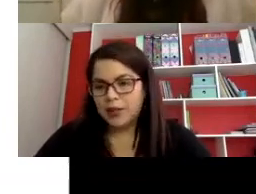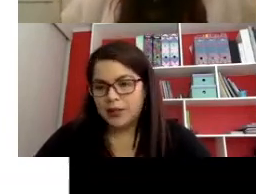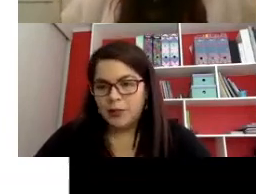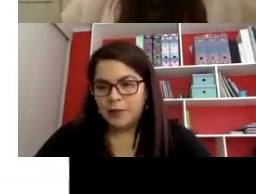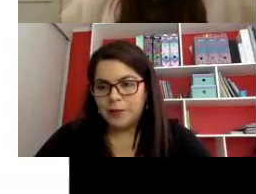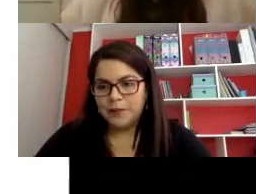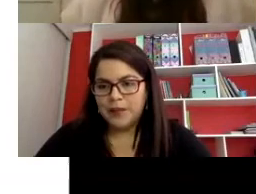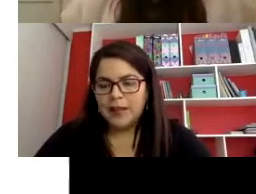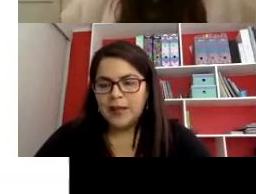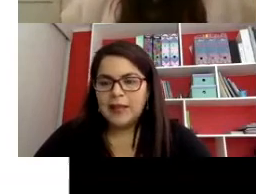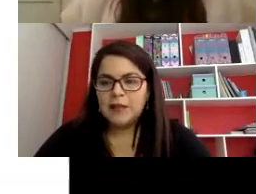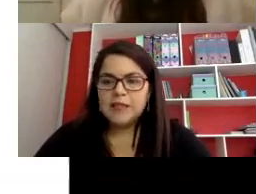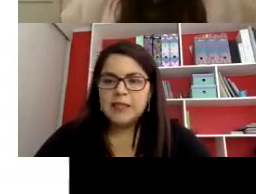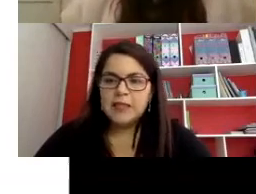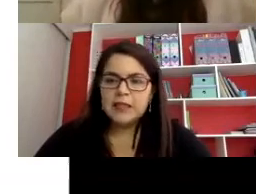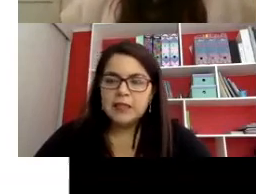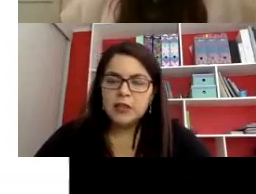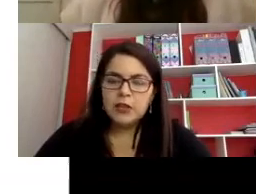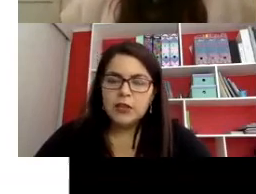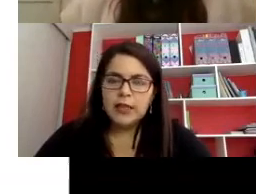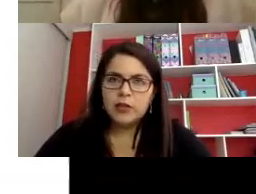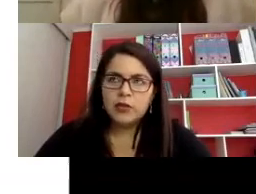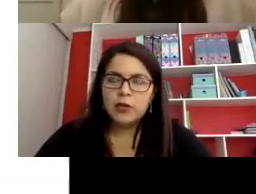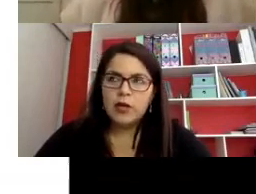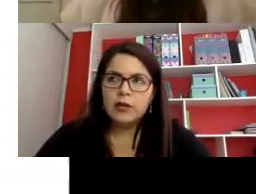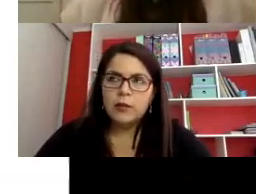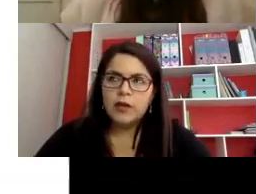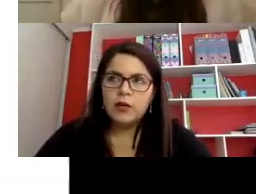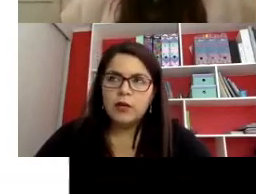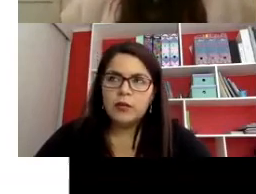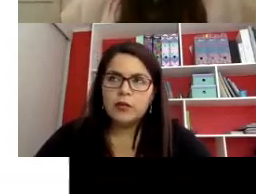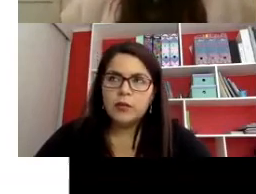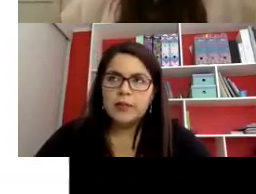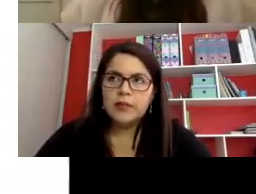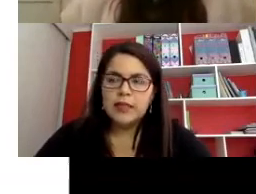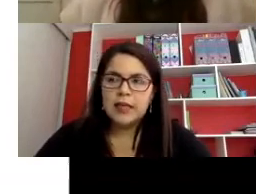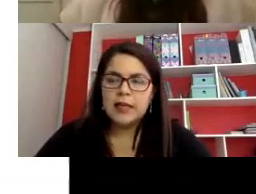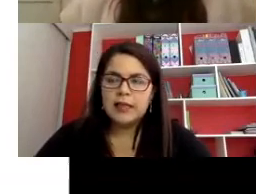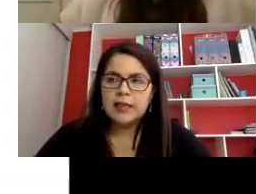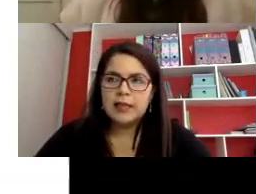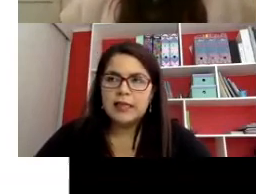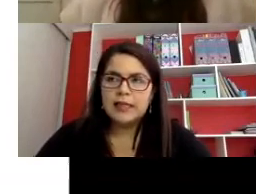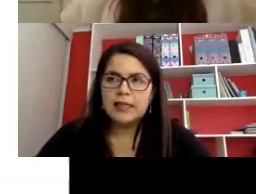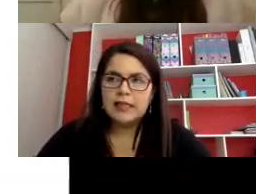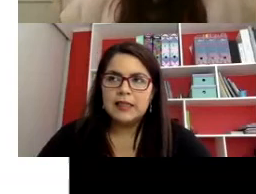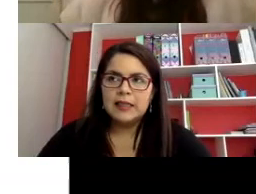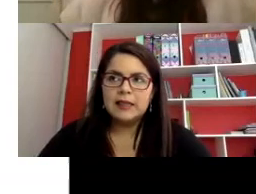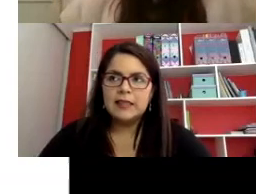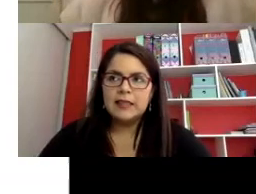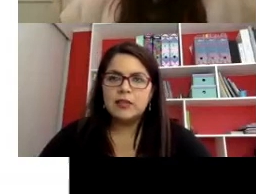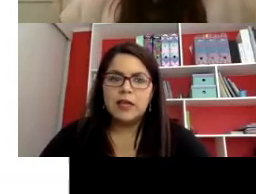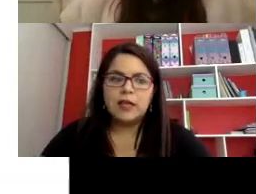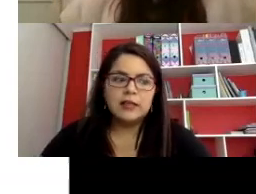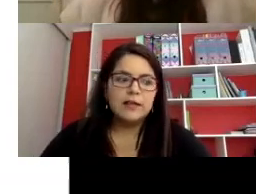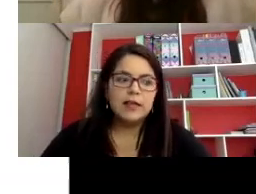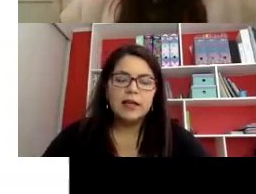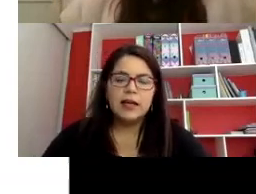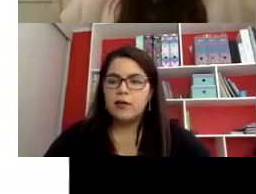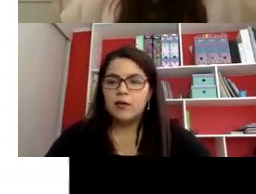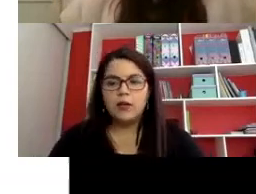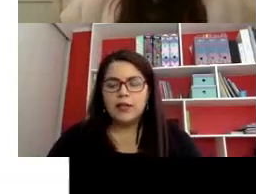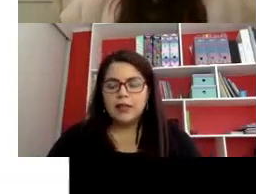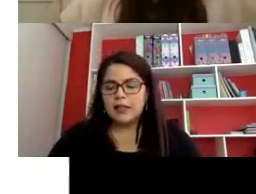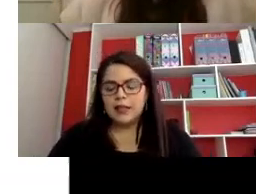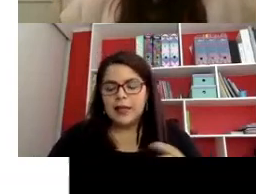los equipos. Es difícil, insisto, a todos nos ha tomado por sorpresa esta, y relacionar y llevar a